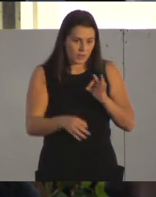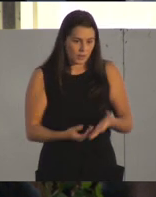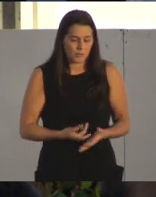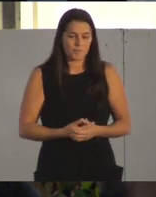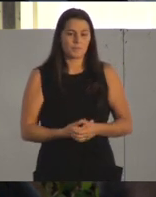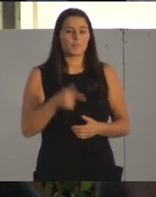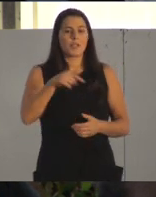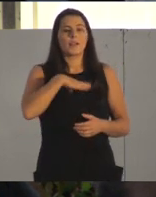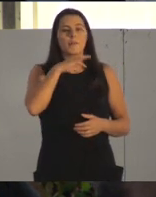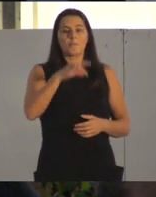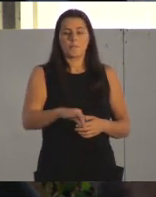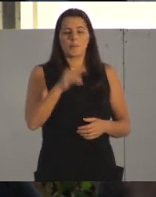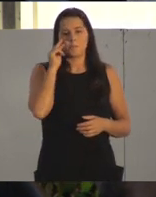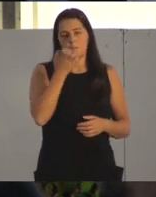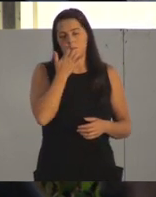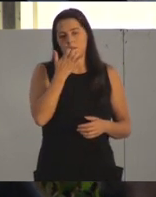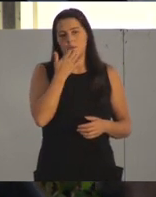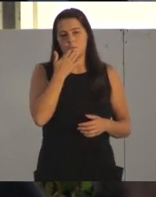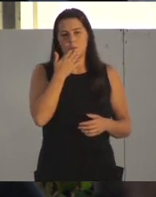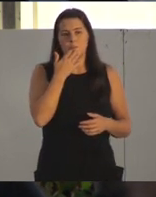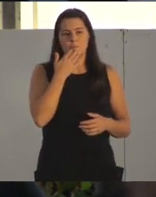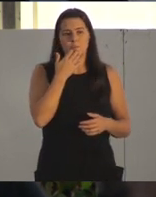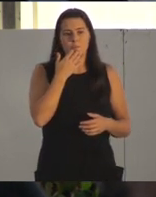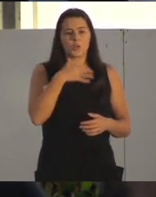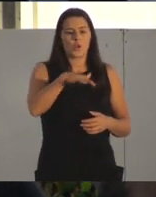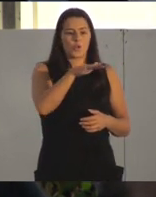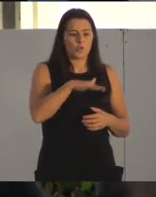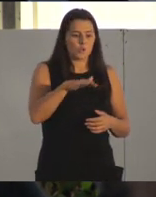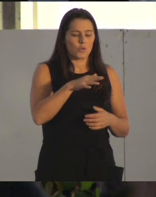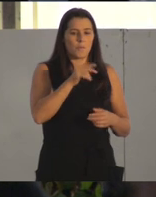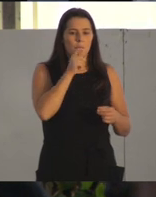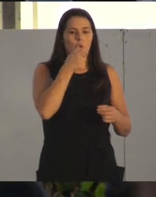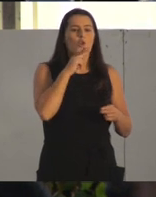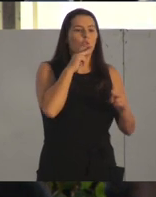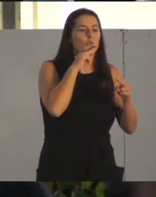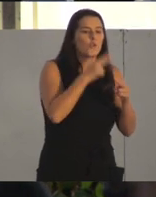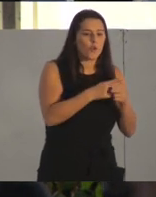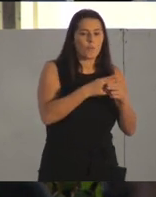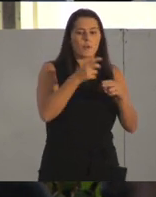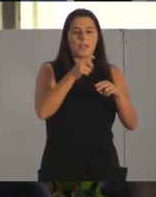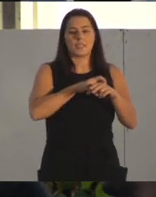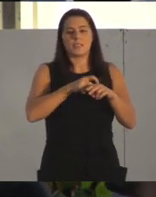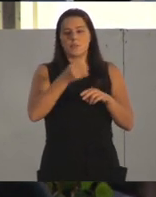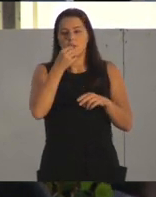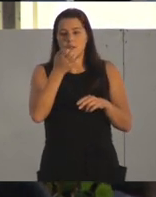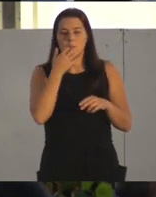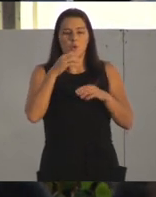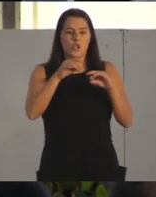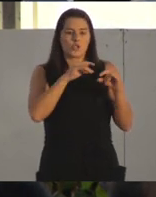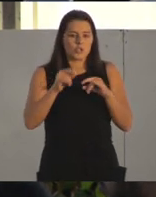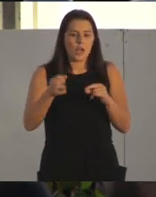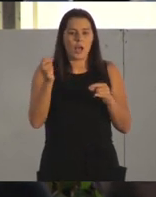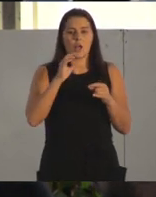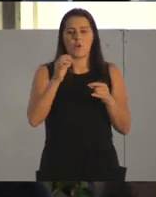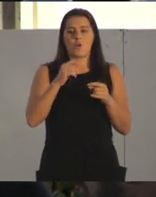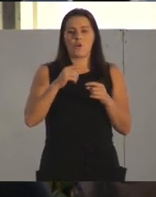Aparecería la planta, por ejemplo, donde estuvieran los diferentes usuarios con su nombre, su tipo de dieta, si es basal, si es una dieta hipocalórica,